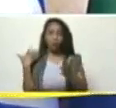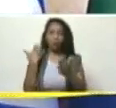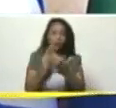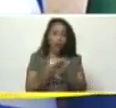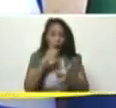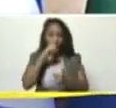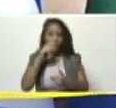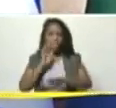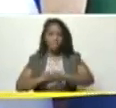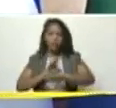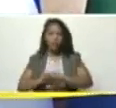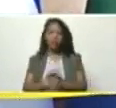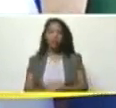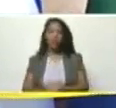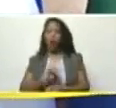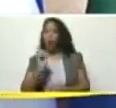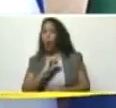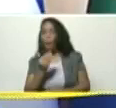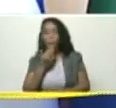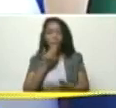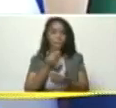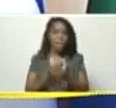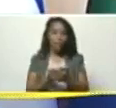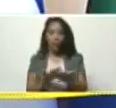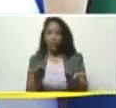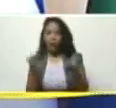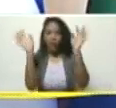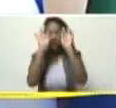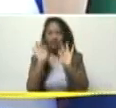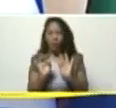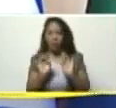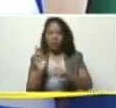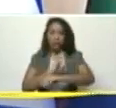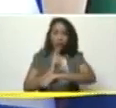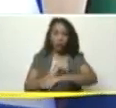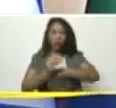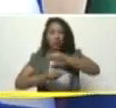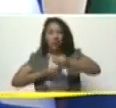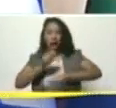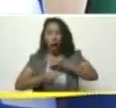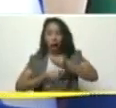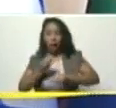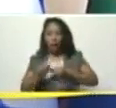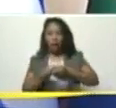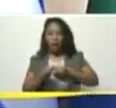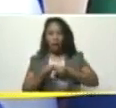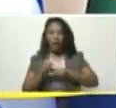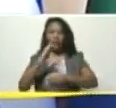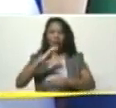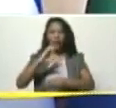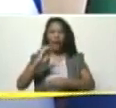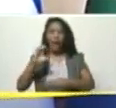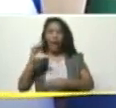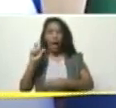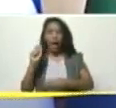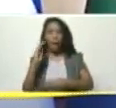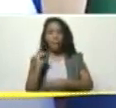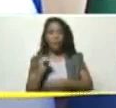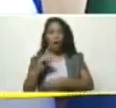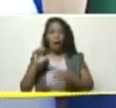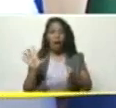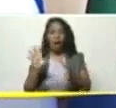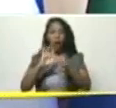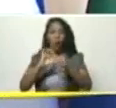pasado, que no han permitido que de manera acelerada se consolide la CELAP, la UNASUR